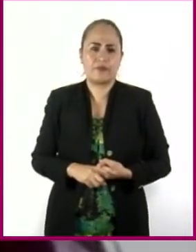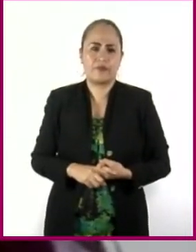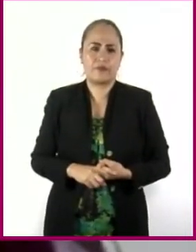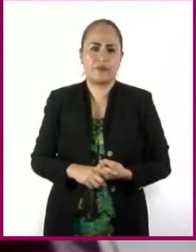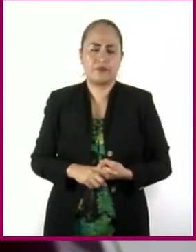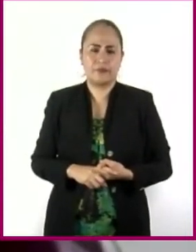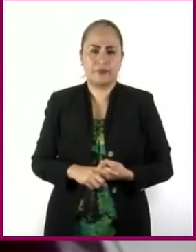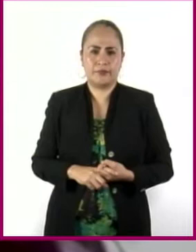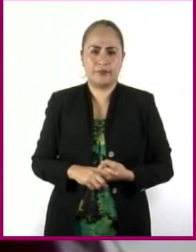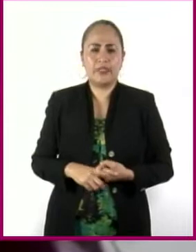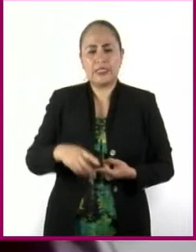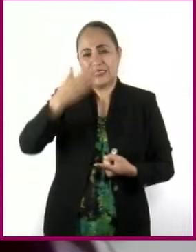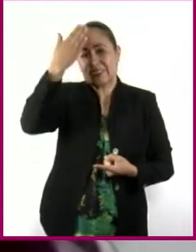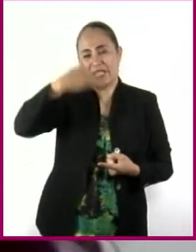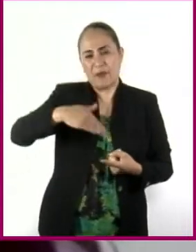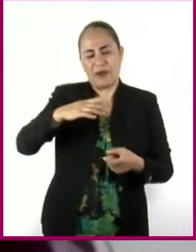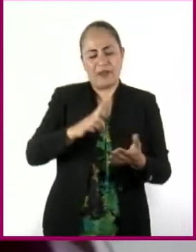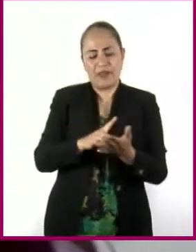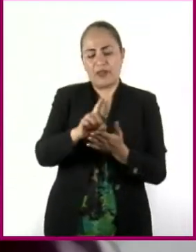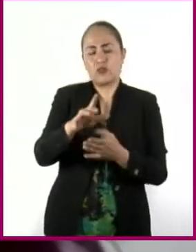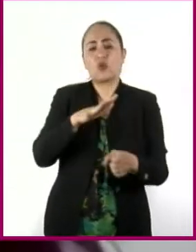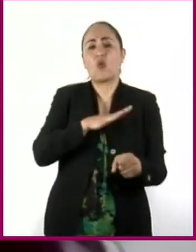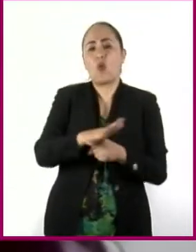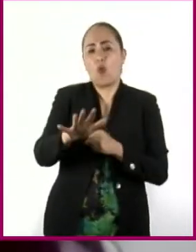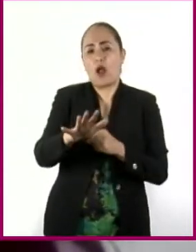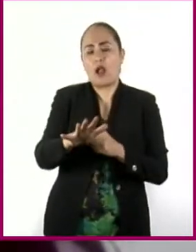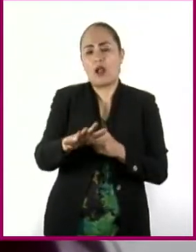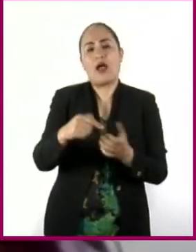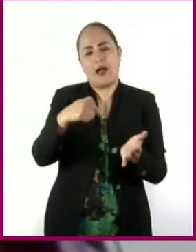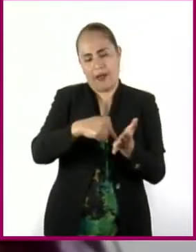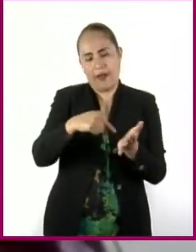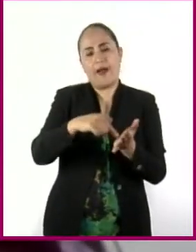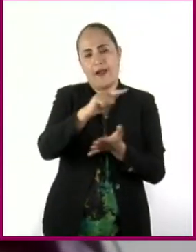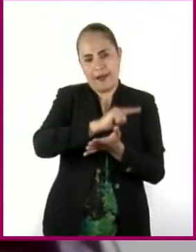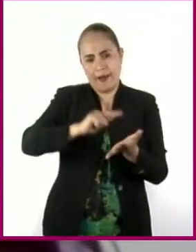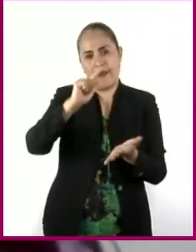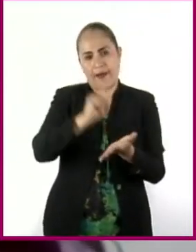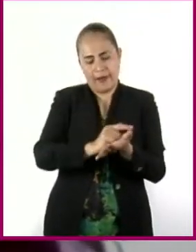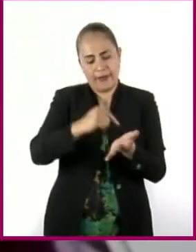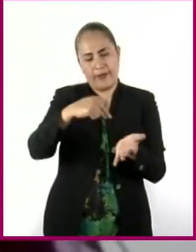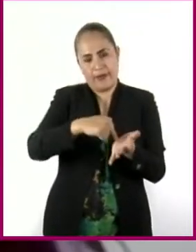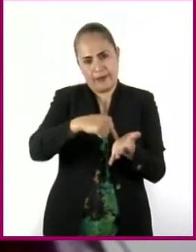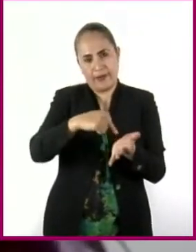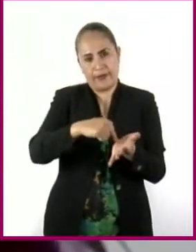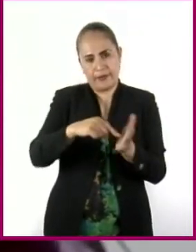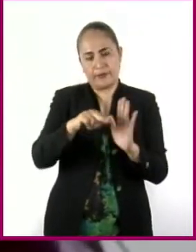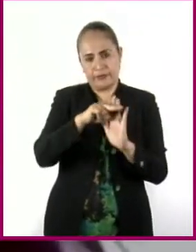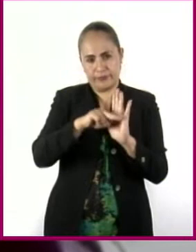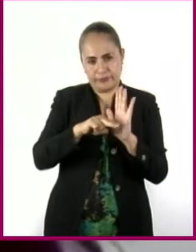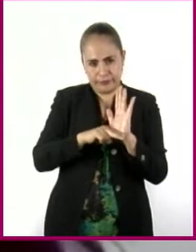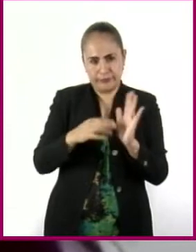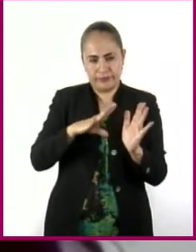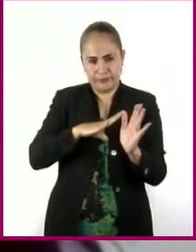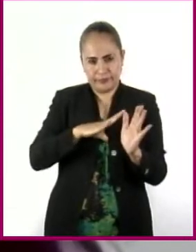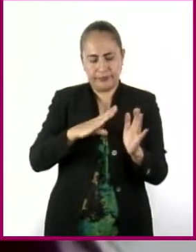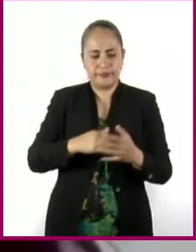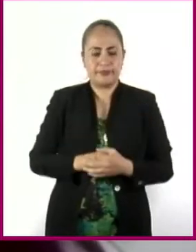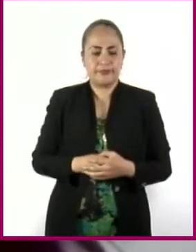estos derechos a la luz del marco jurídico. El marco jurídico que